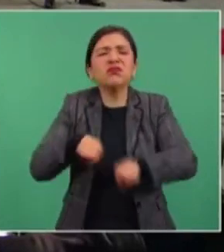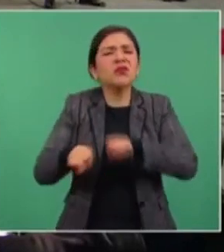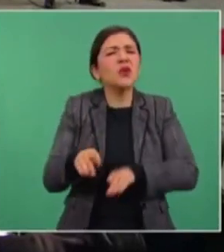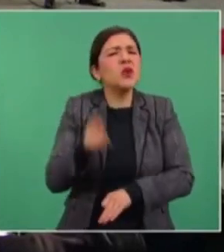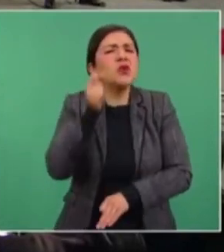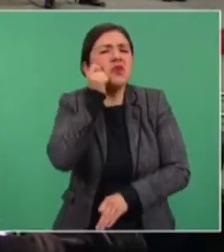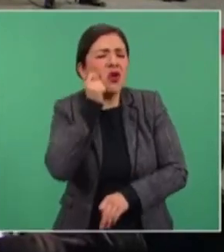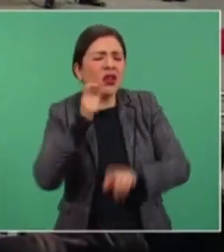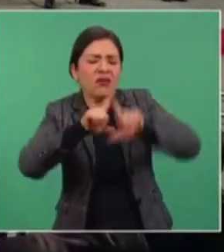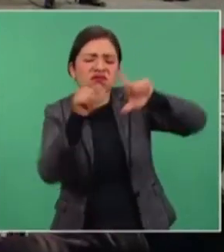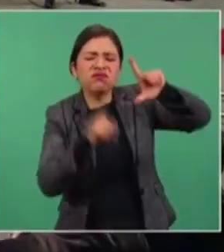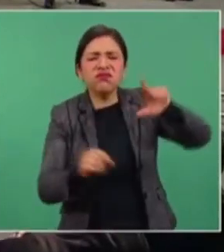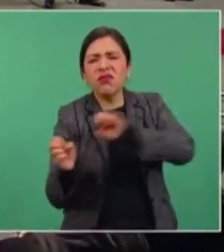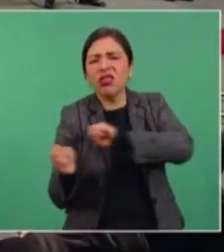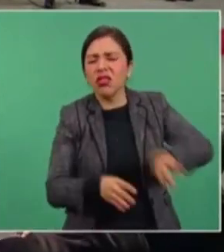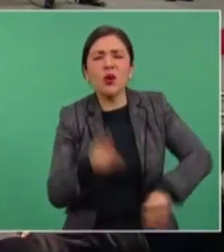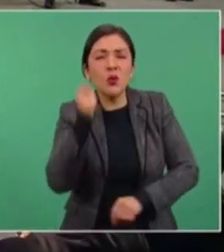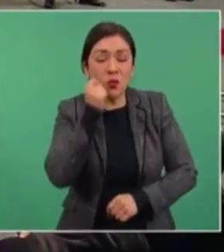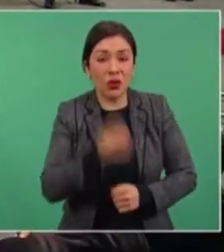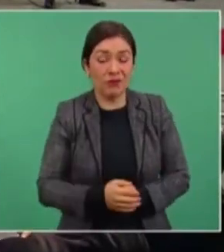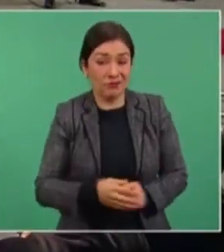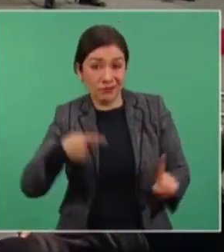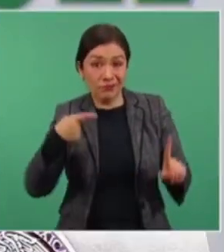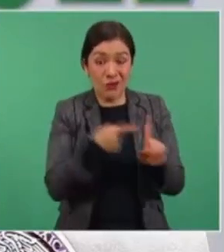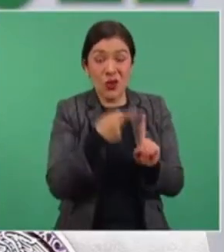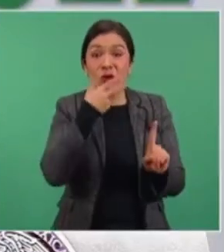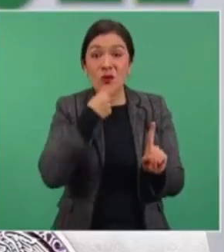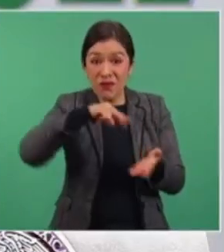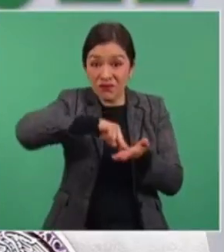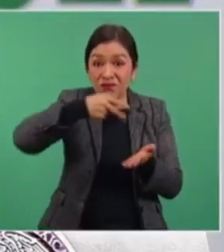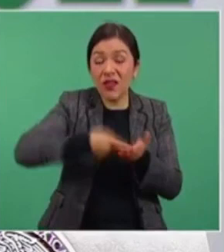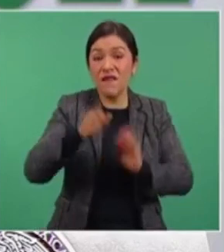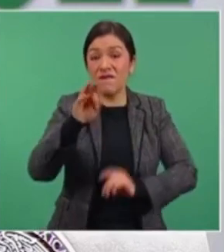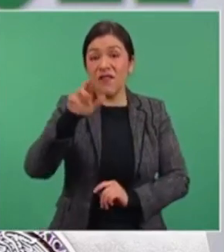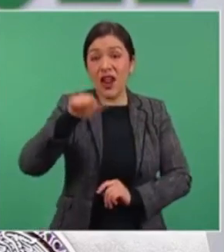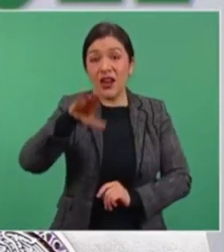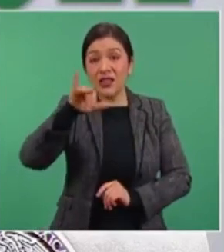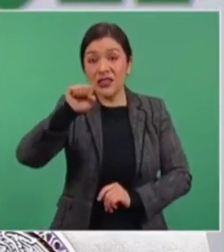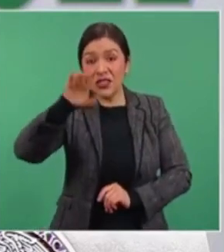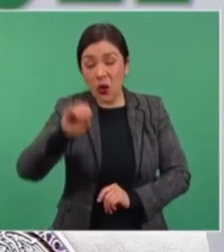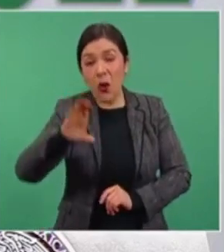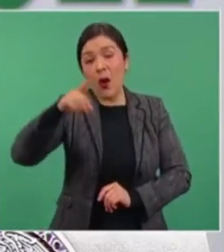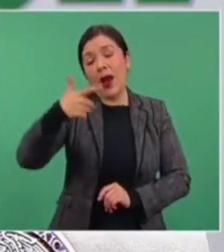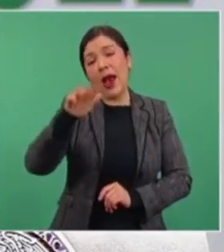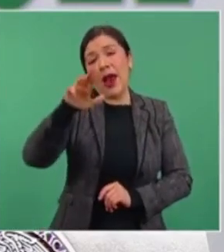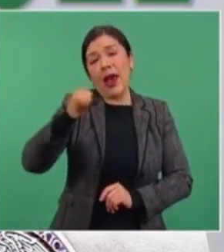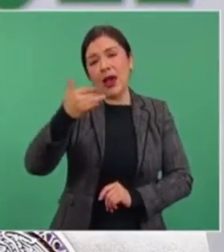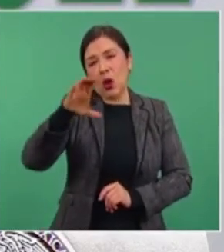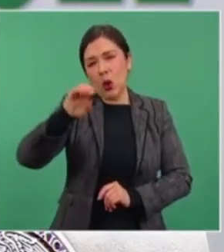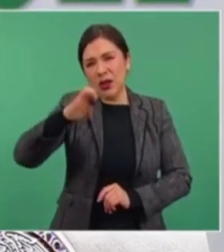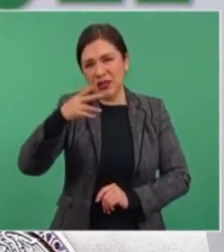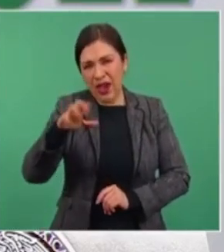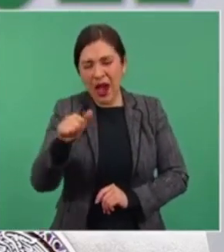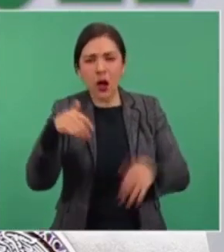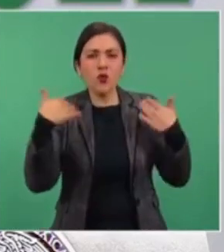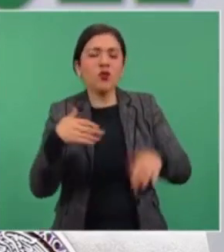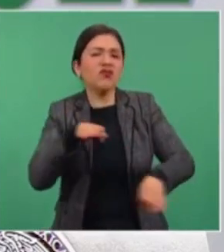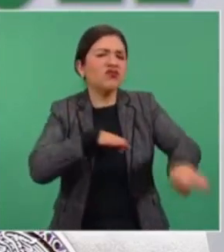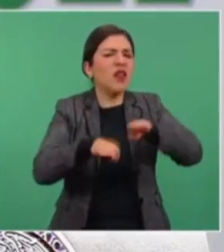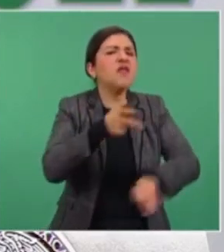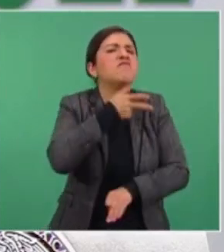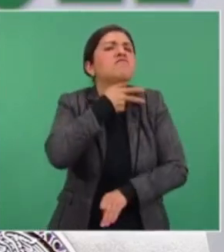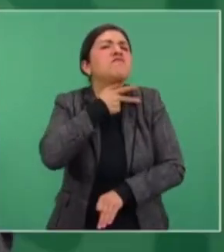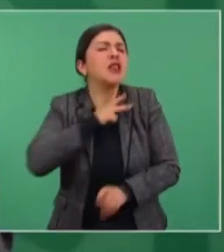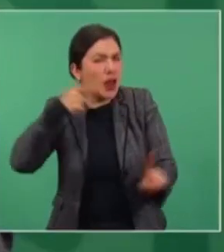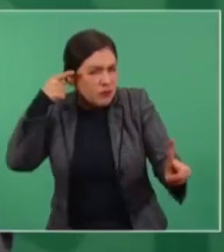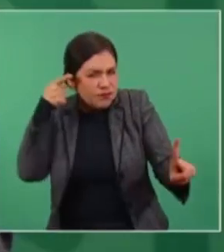Francisco Garaycochea Petrirena, petrolero de raigambre, de abolengo, de corazón, que ha dedicado su vida a México en esa